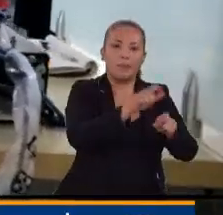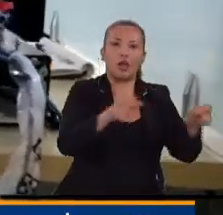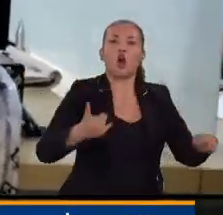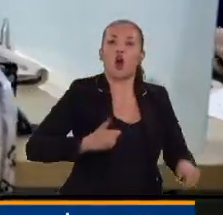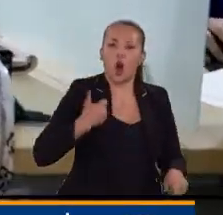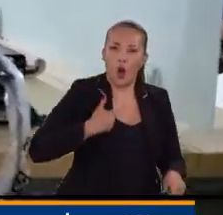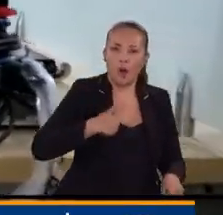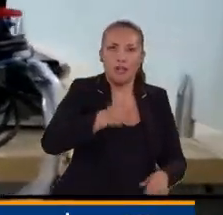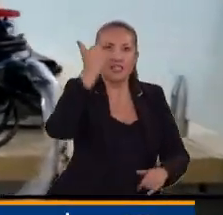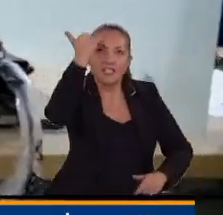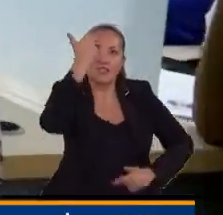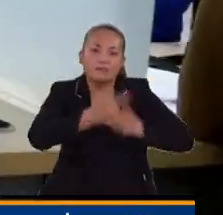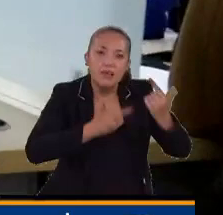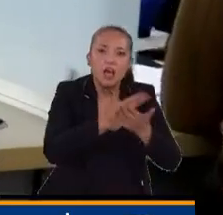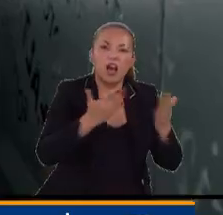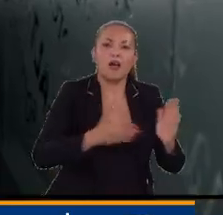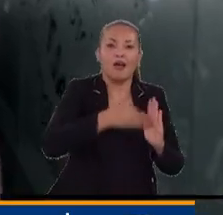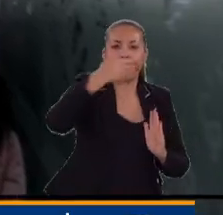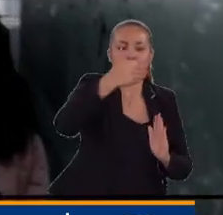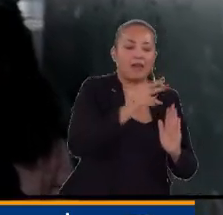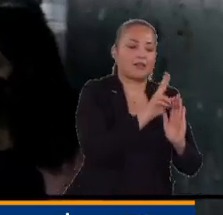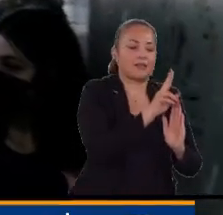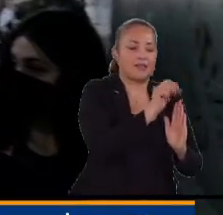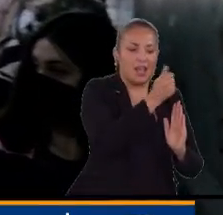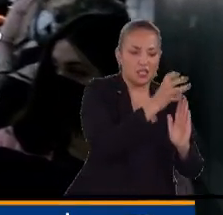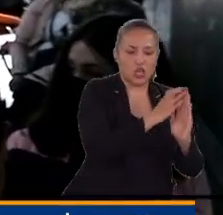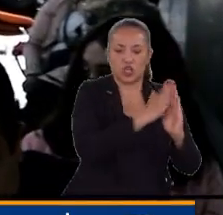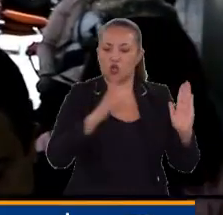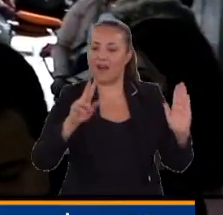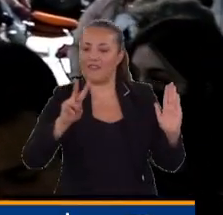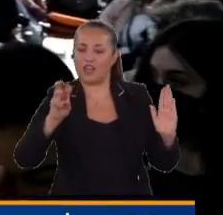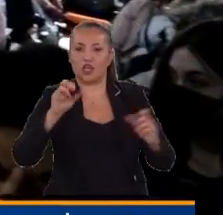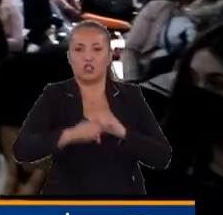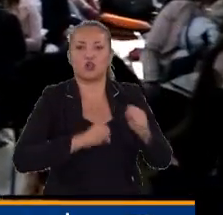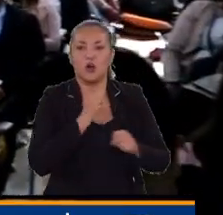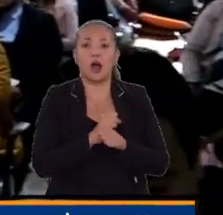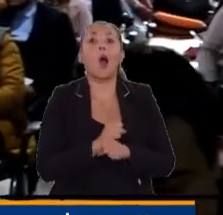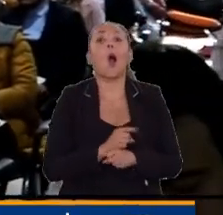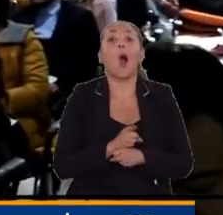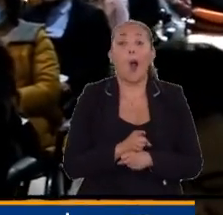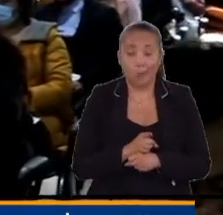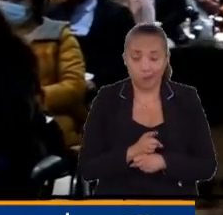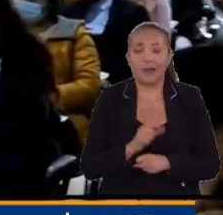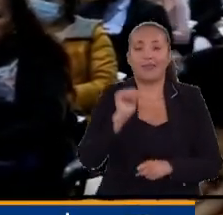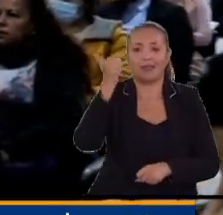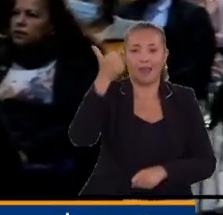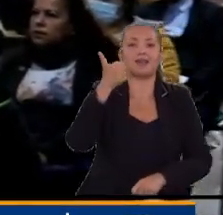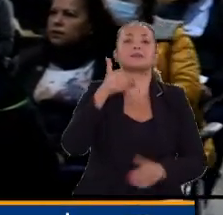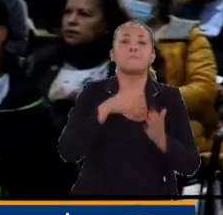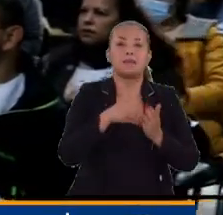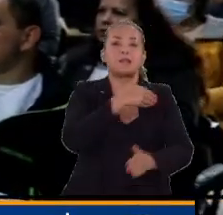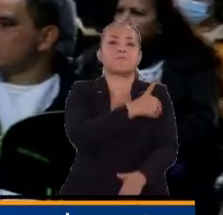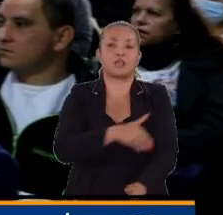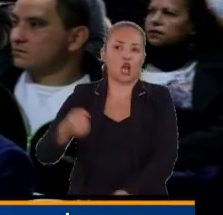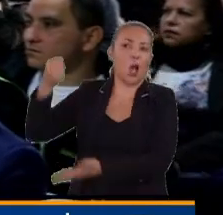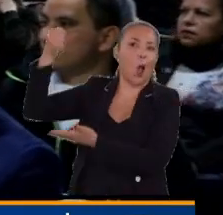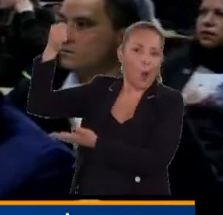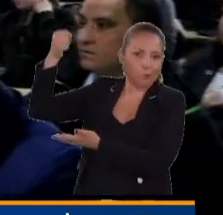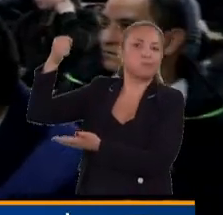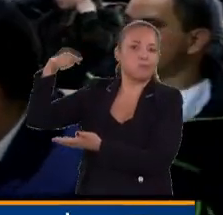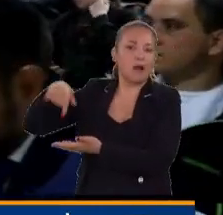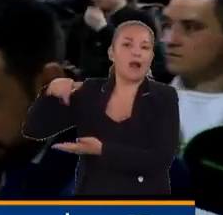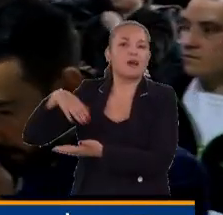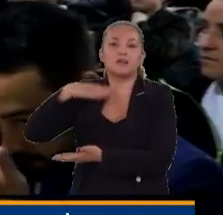en Bogotá entre los 18 y 28 años de edad. Entonces tenemos 10 mil millones de pesos disponibles y colocamos hasta